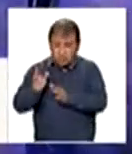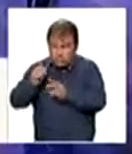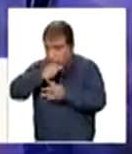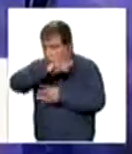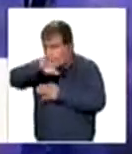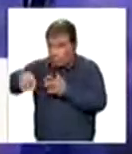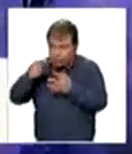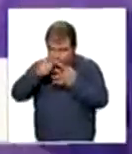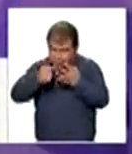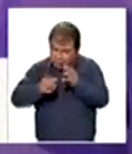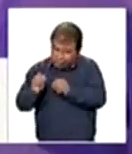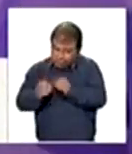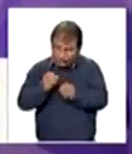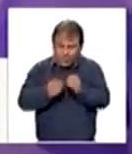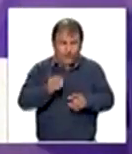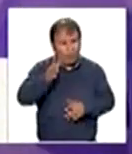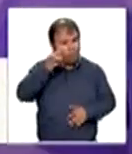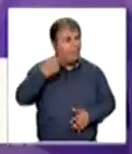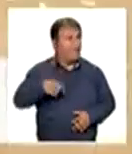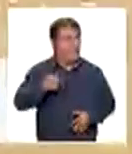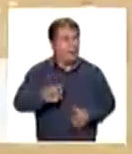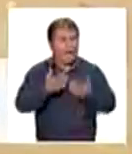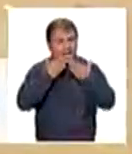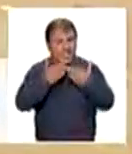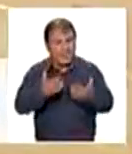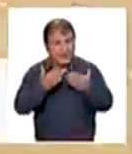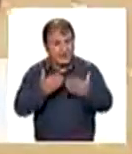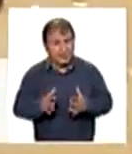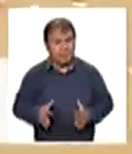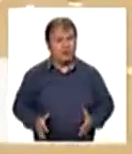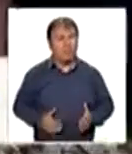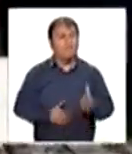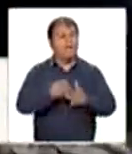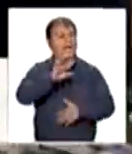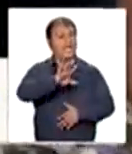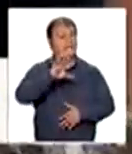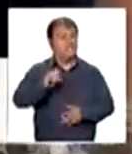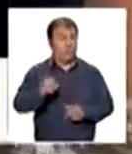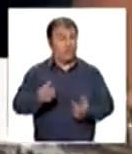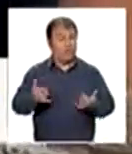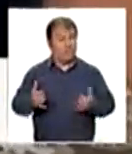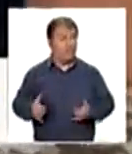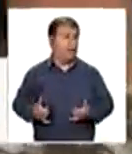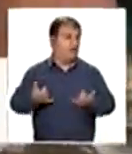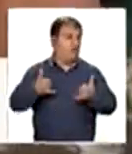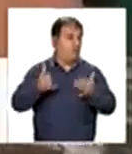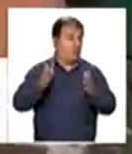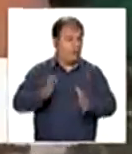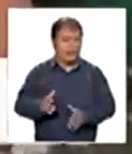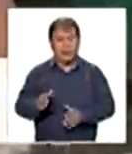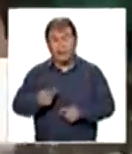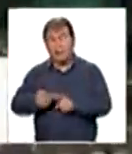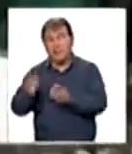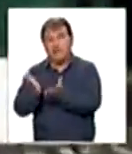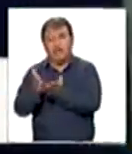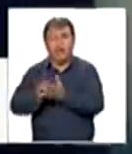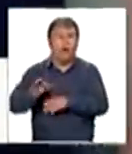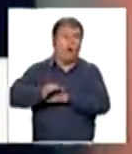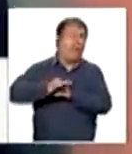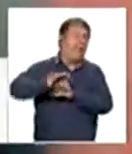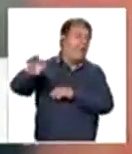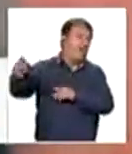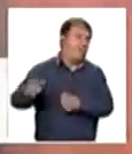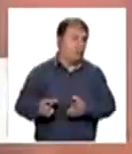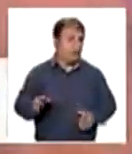detalle, los padres fueron los más agradecidos. Más de 50 estudiantes de escuelas rurales se han beneficiado de